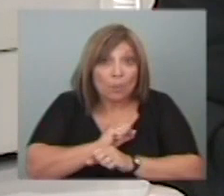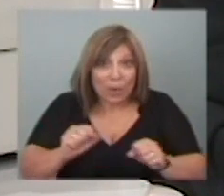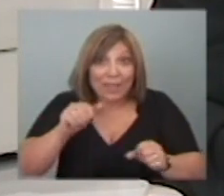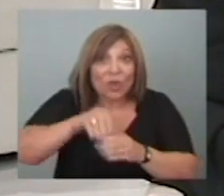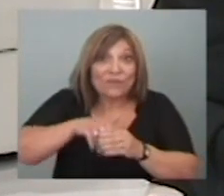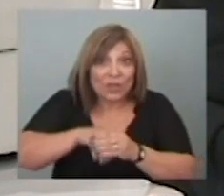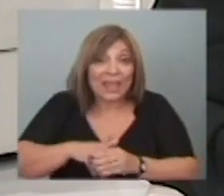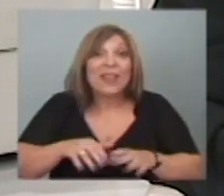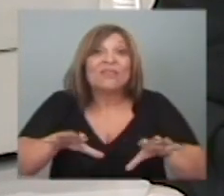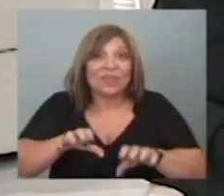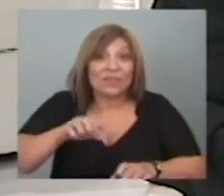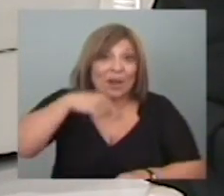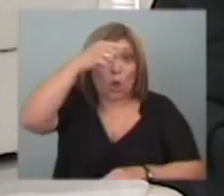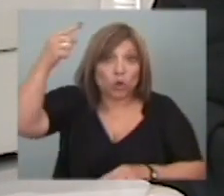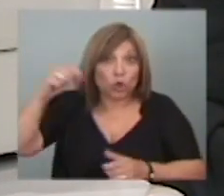en el extranjero,